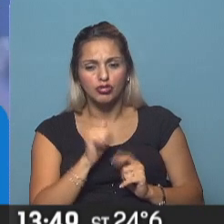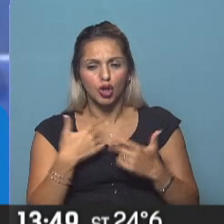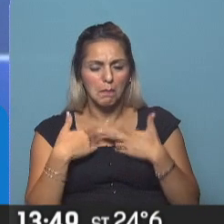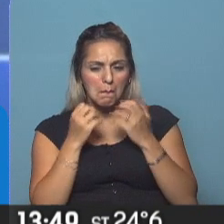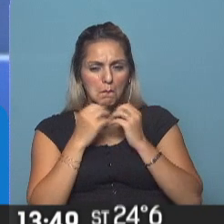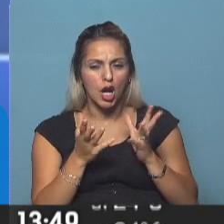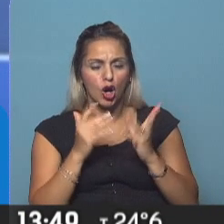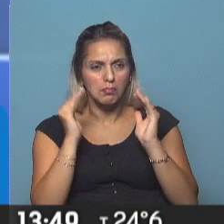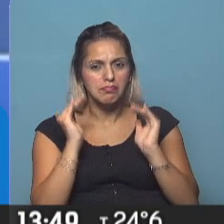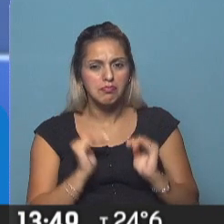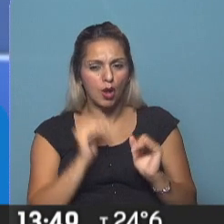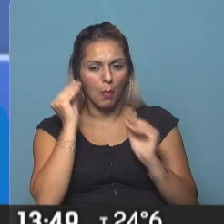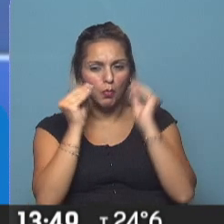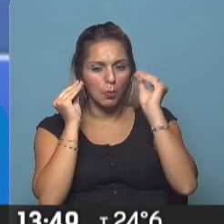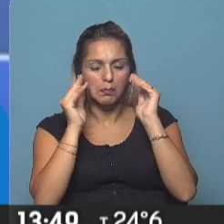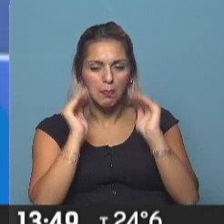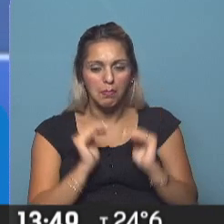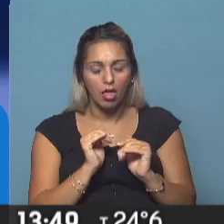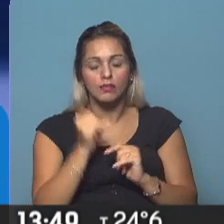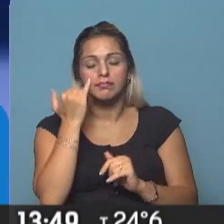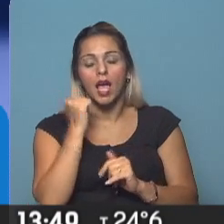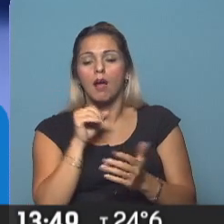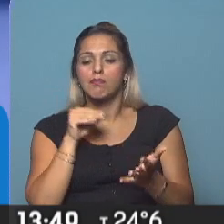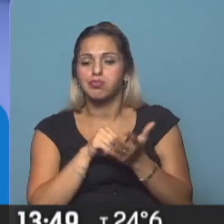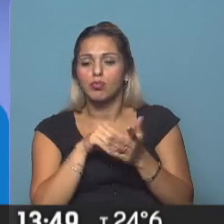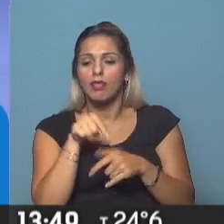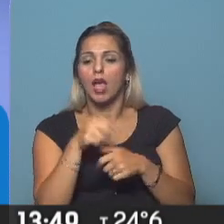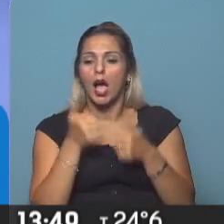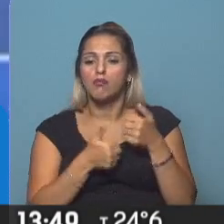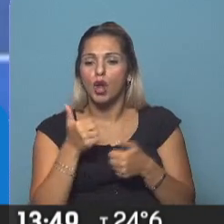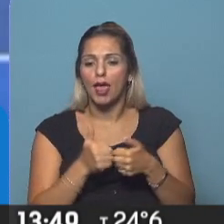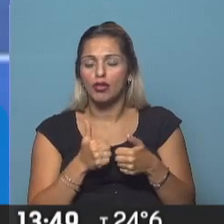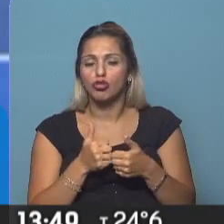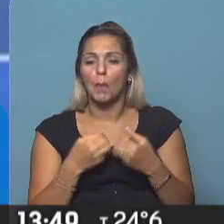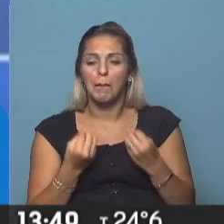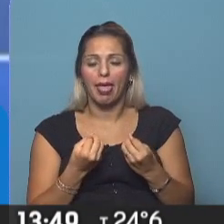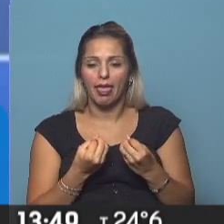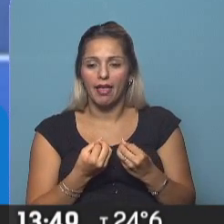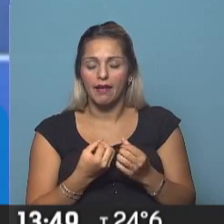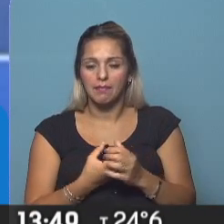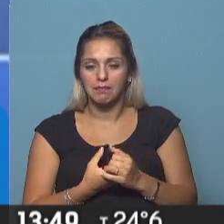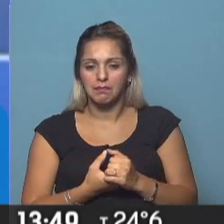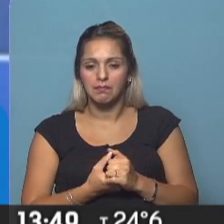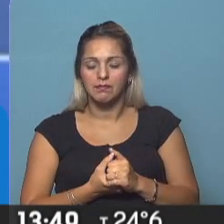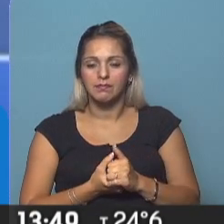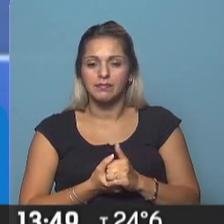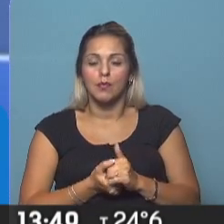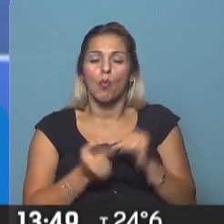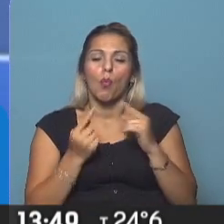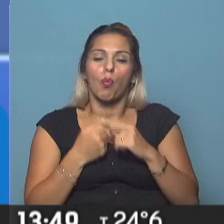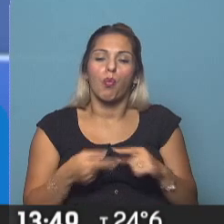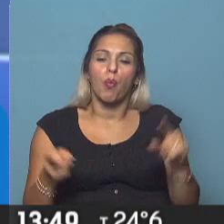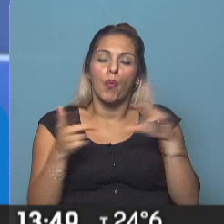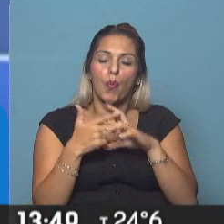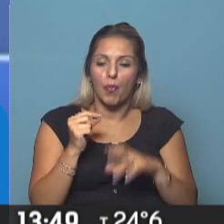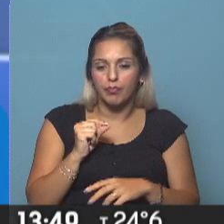menos y que en definitiva se anotó en este torneo para volver de menor a mayor, y